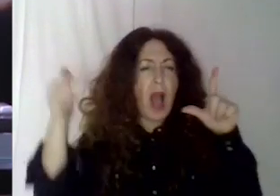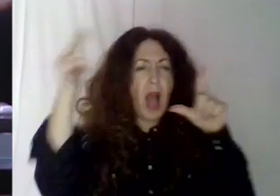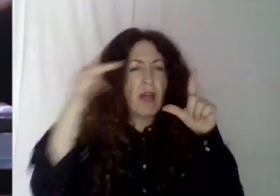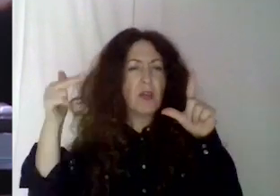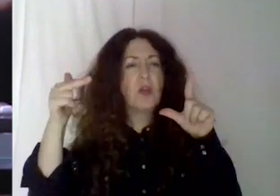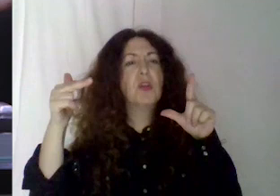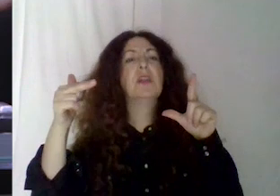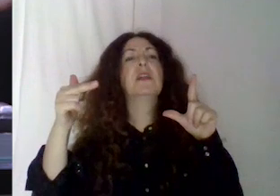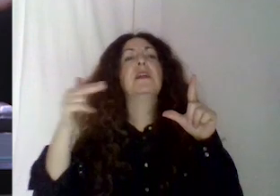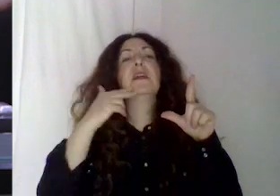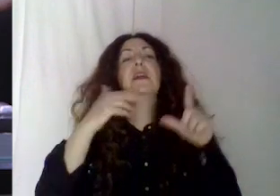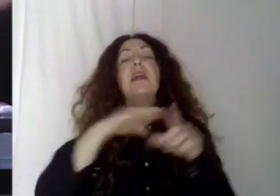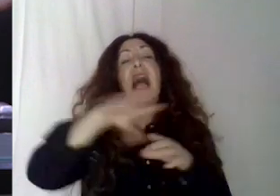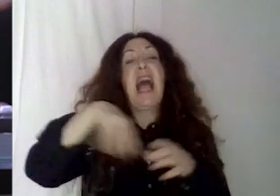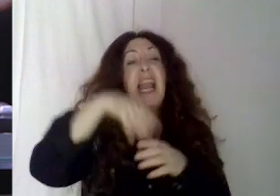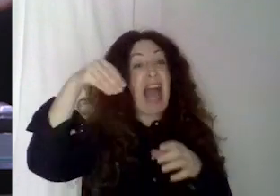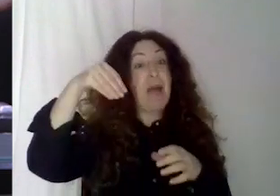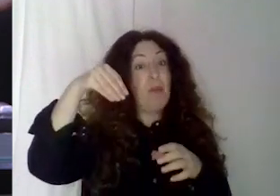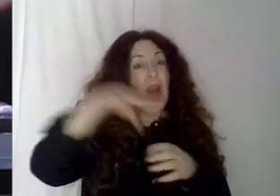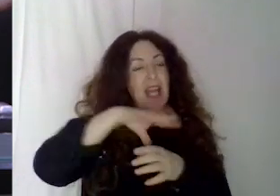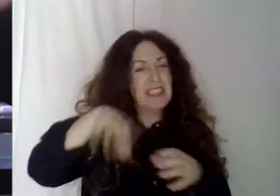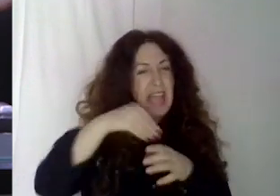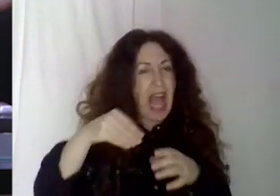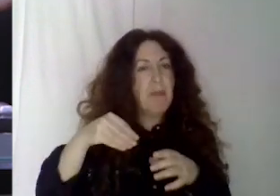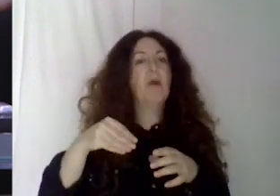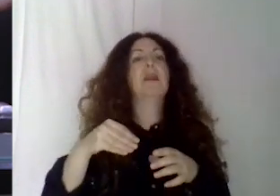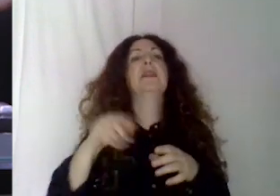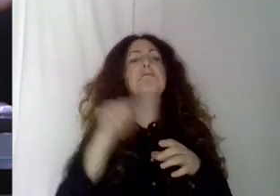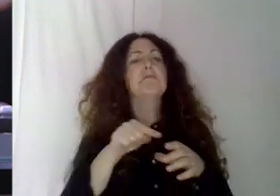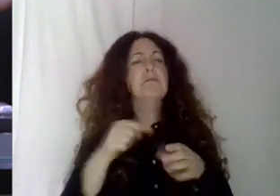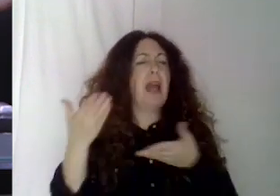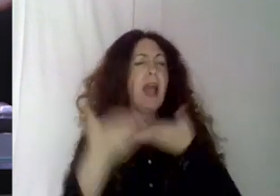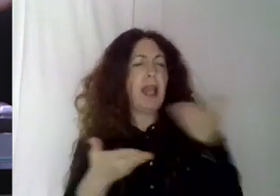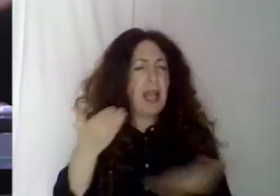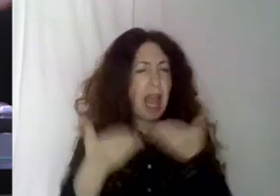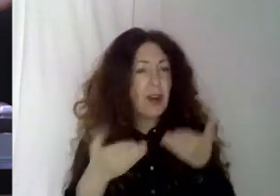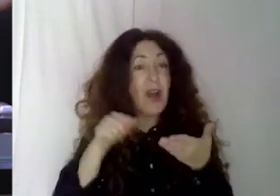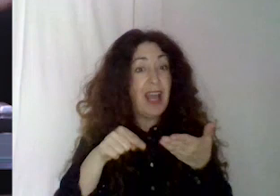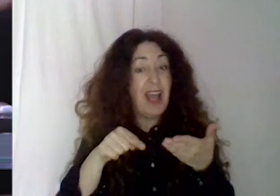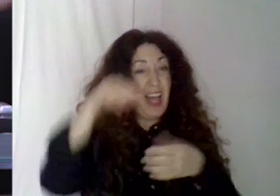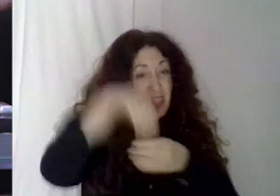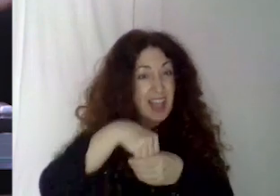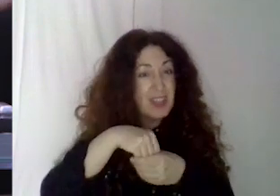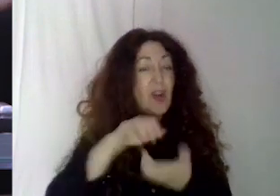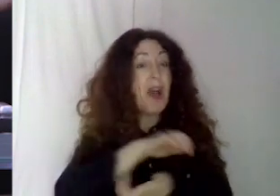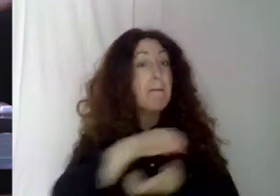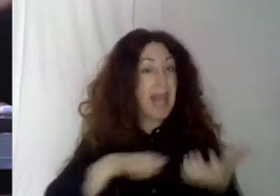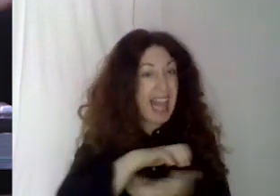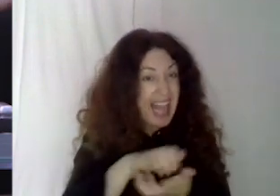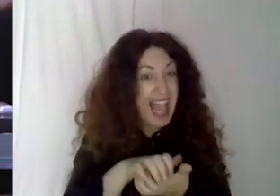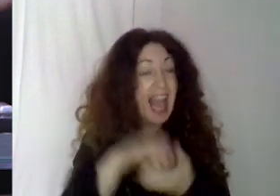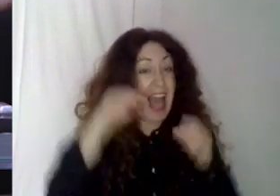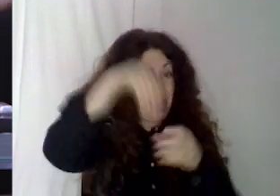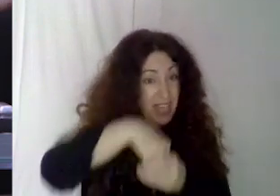perdón. Importantes pinturas y su última obra maestra, que es La muerte de la Virgen. Cree que le siguen, huye a